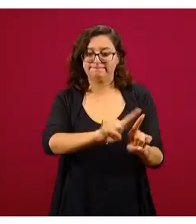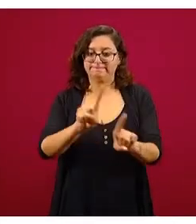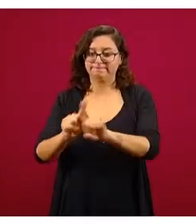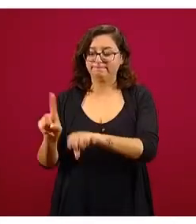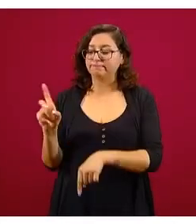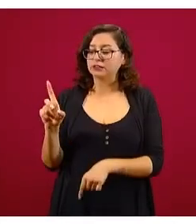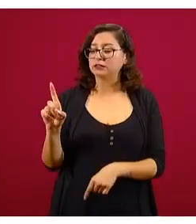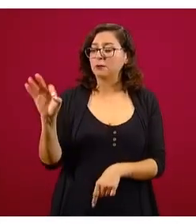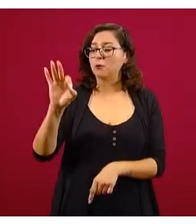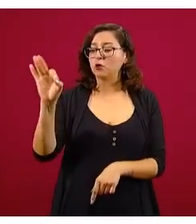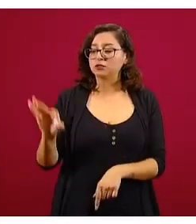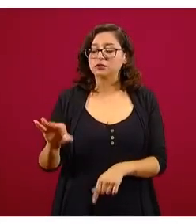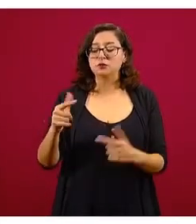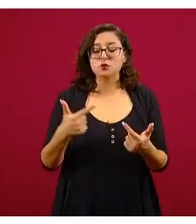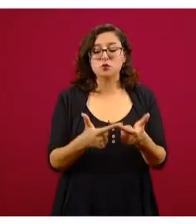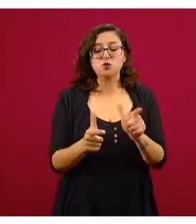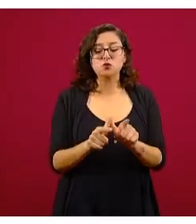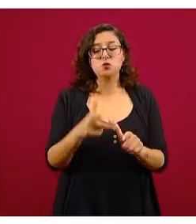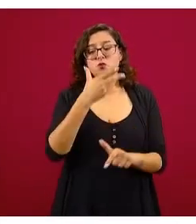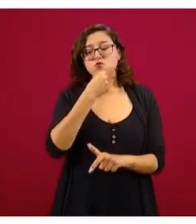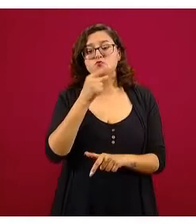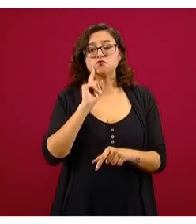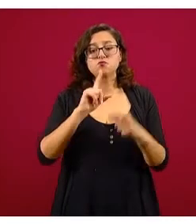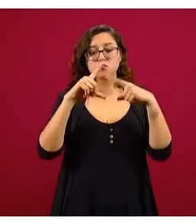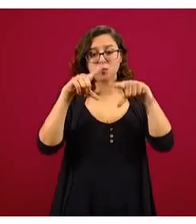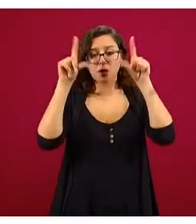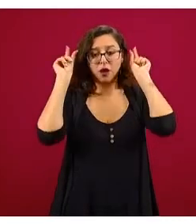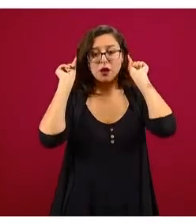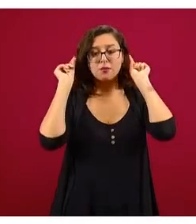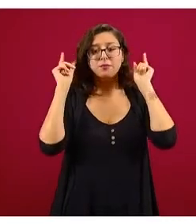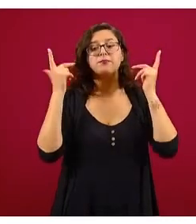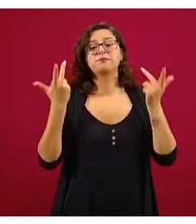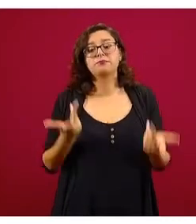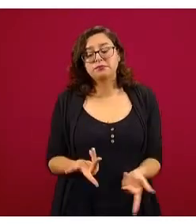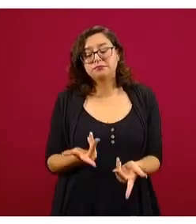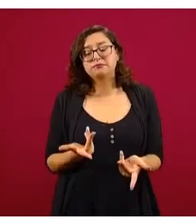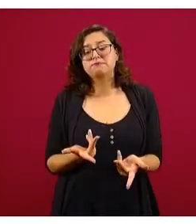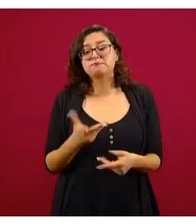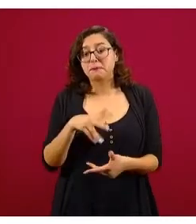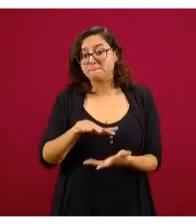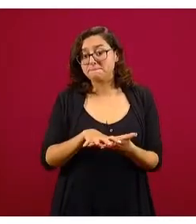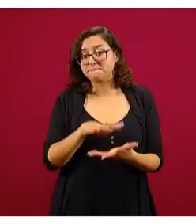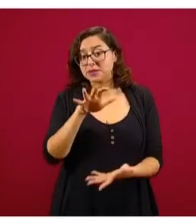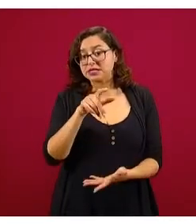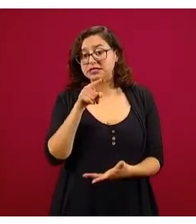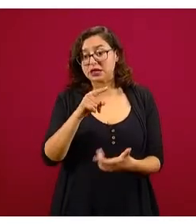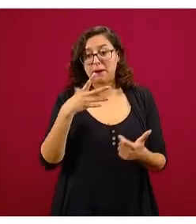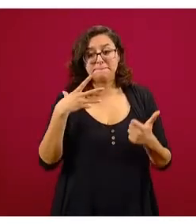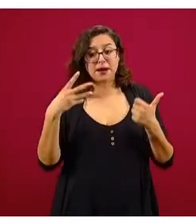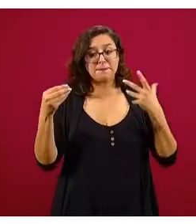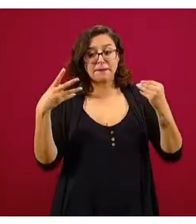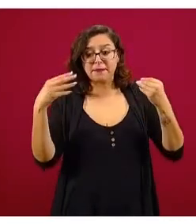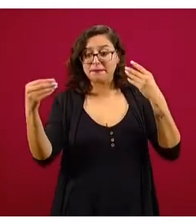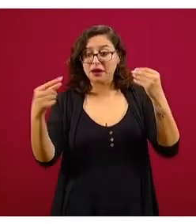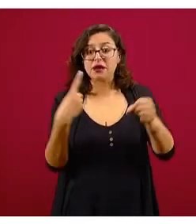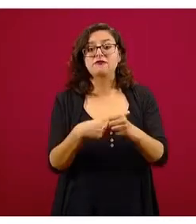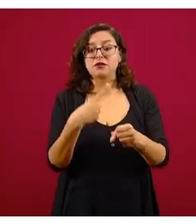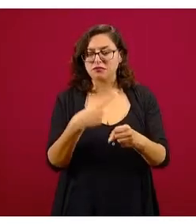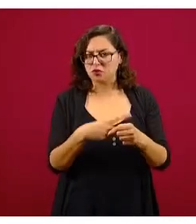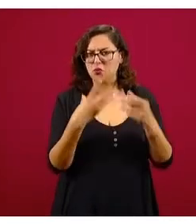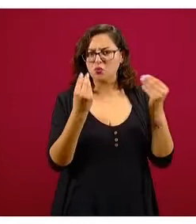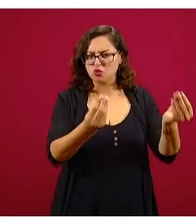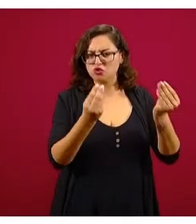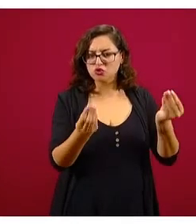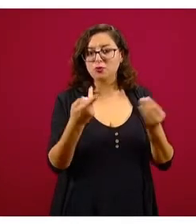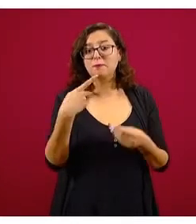y las enfermeras, enfermeros que ocupan, digamos que son los que más se han contagiado y se han enfermado,